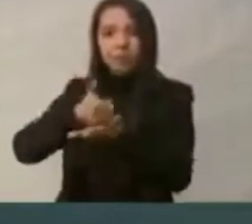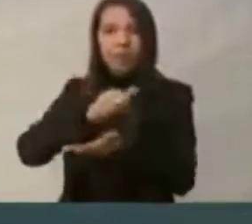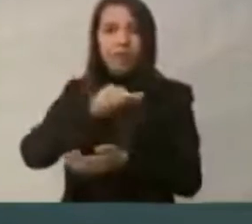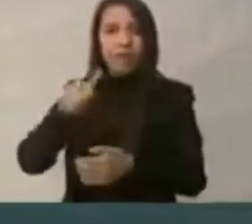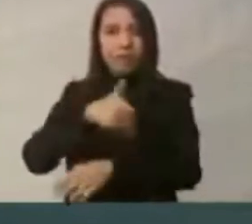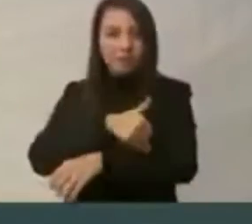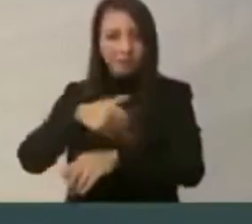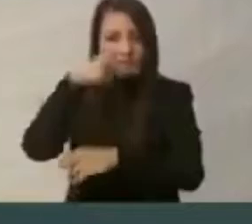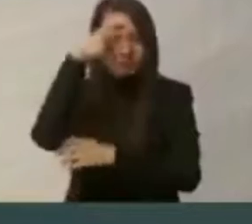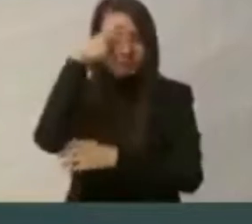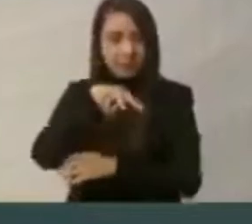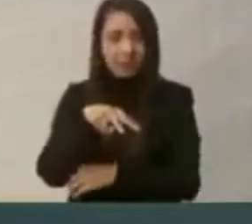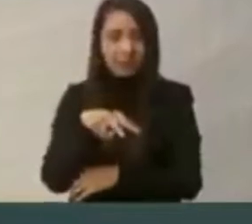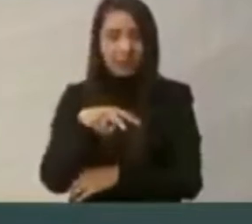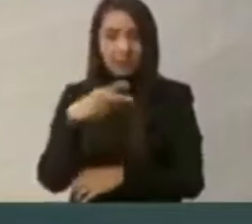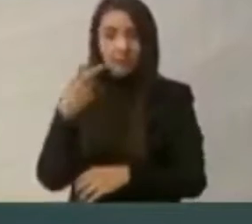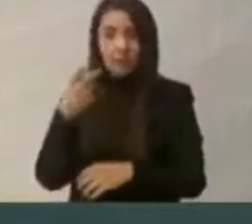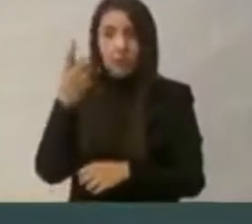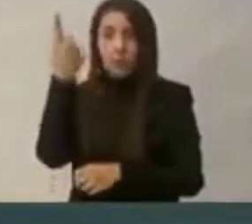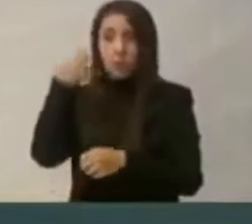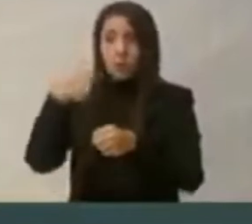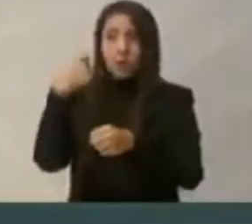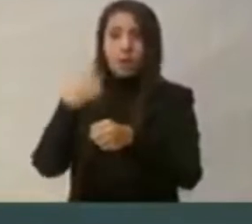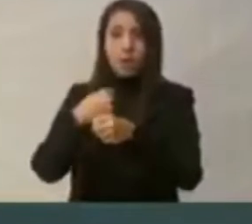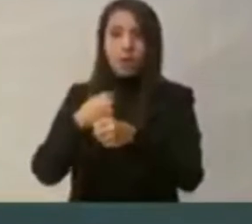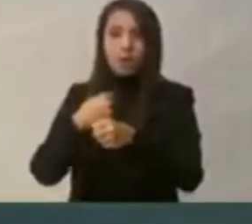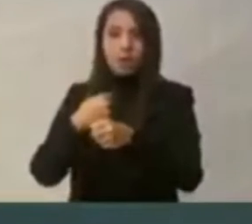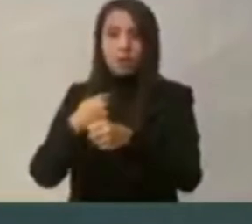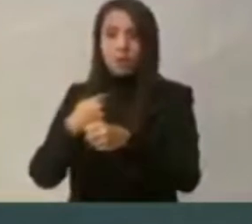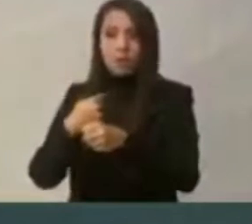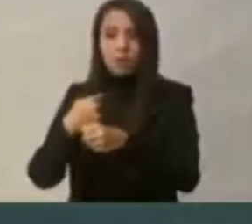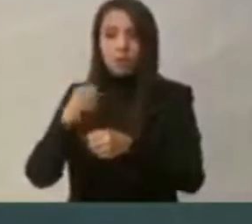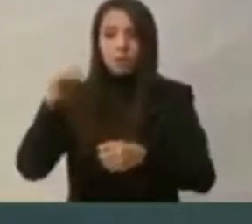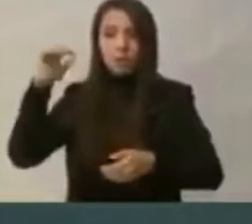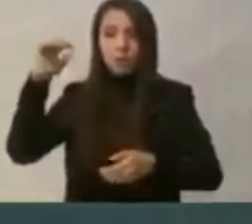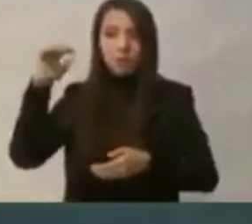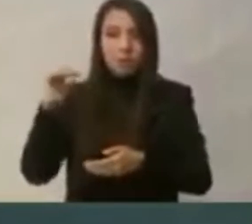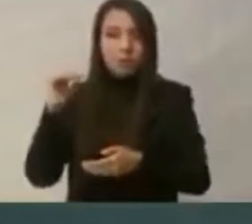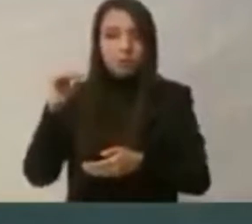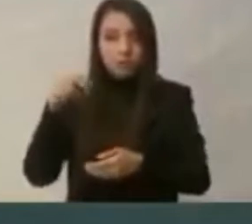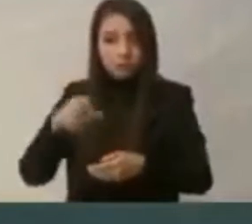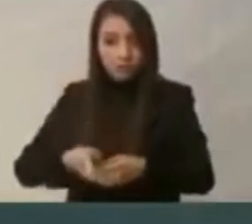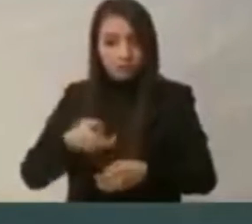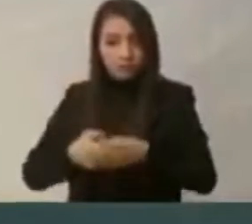a pesar de la pandemia, es de más del 10%.